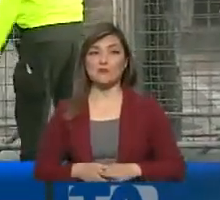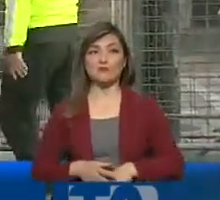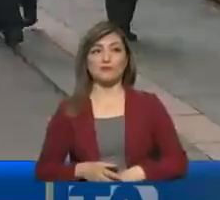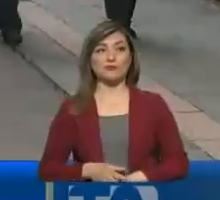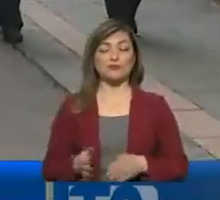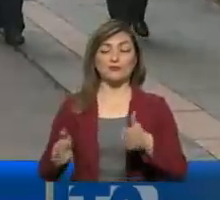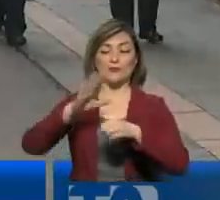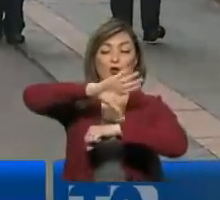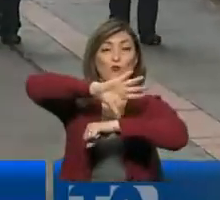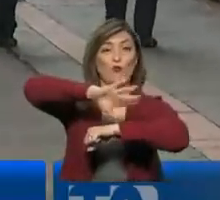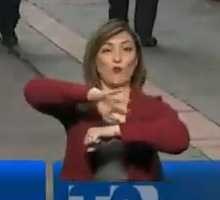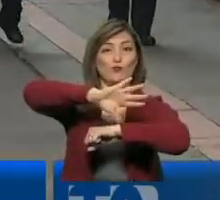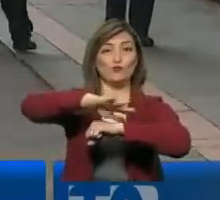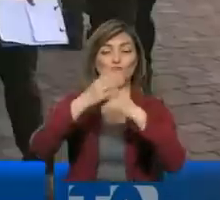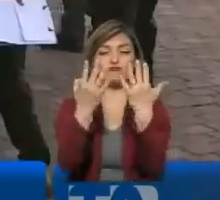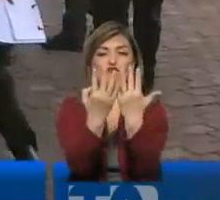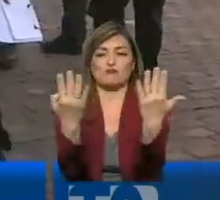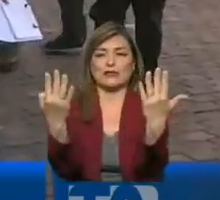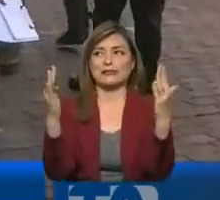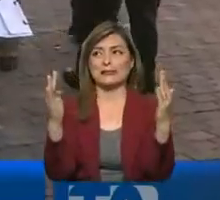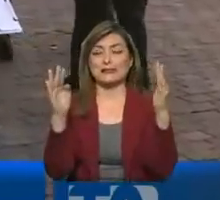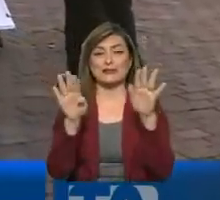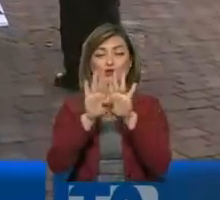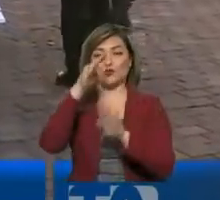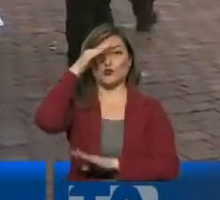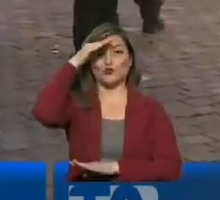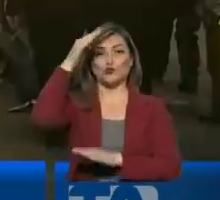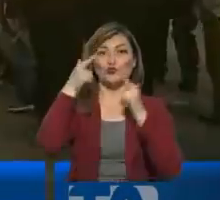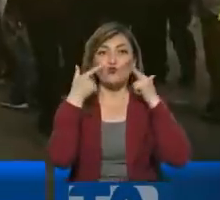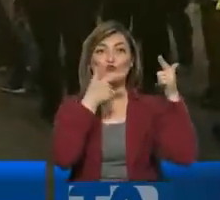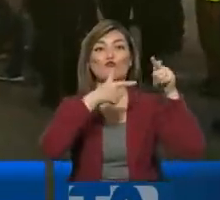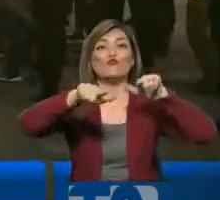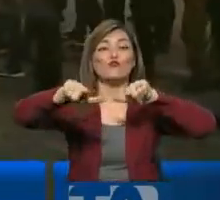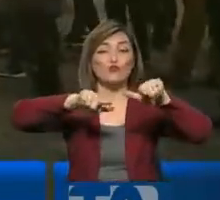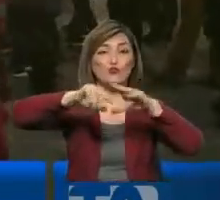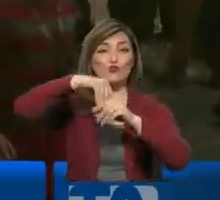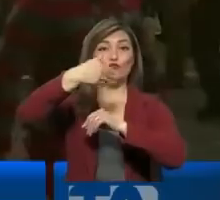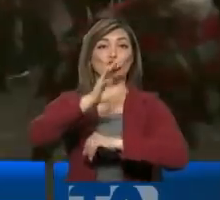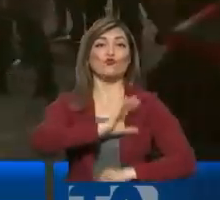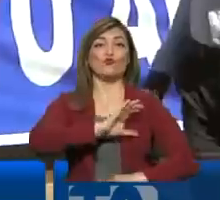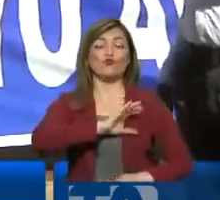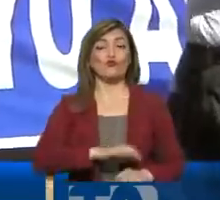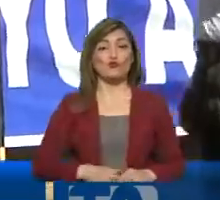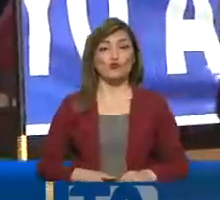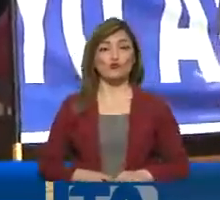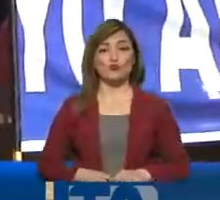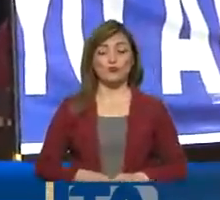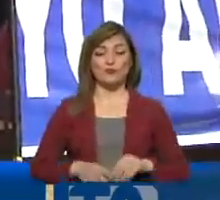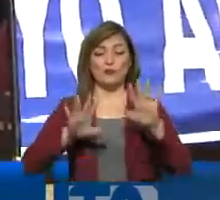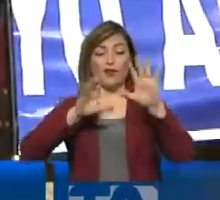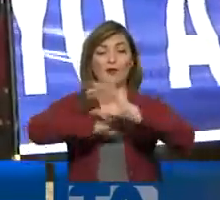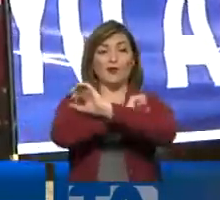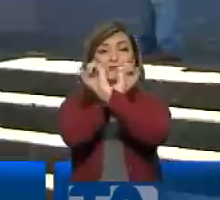jornada, la Plaza Grande permaneció cercada y decenas de policías resguardaron los exteriores del Cabildo Capitalino. Alrededor de las 10 de la